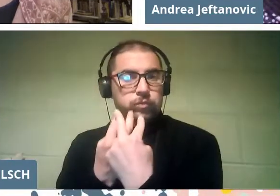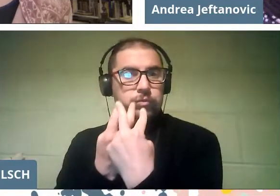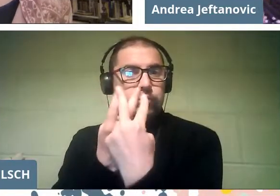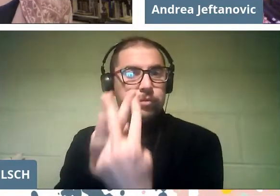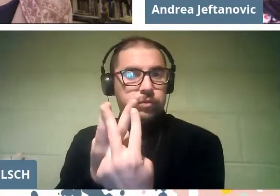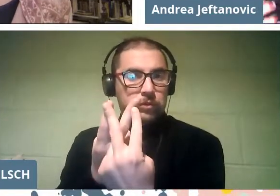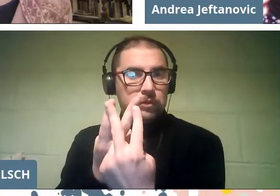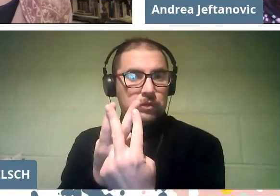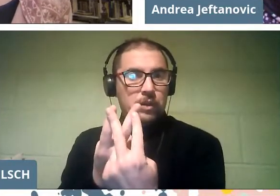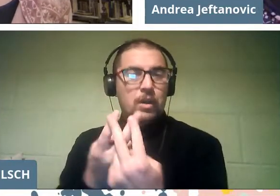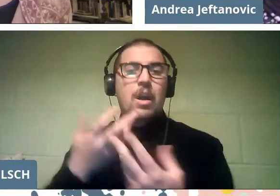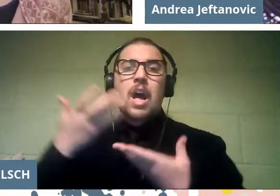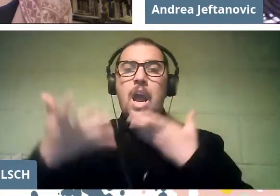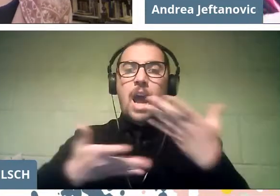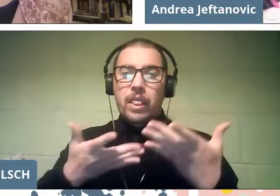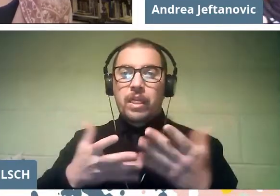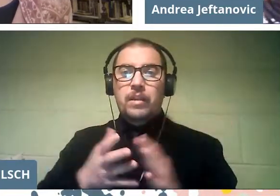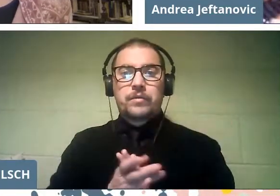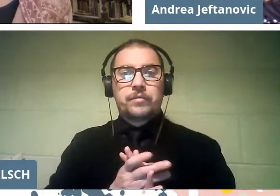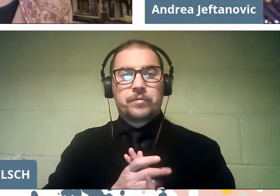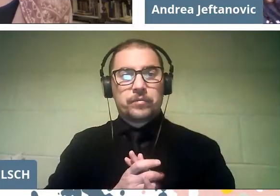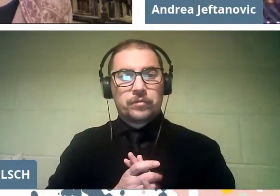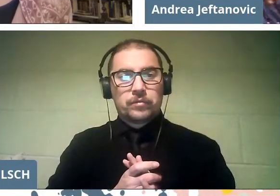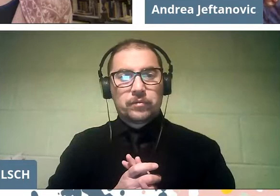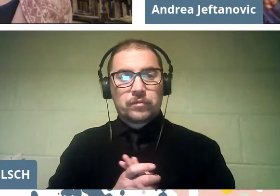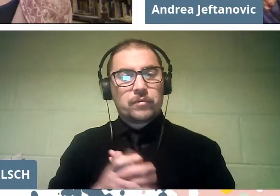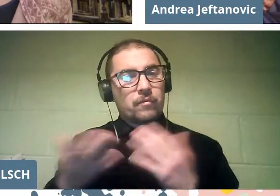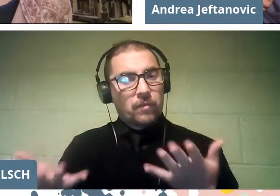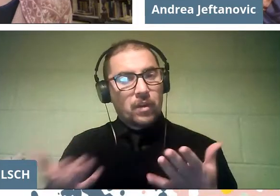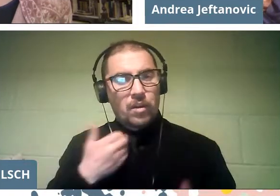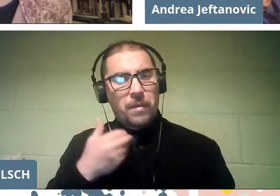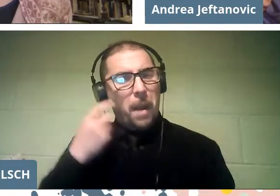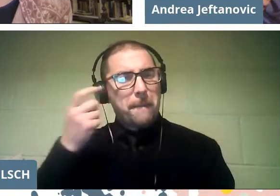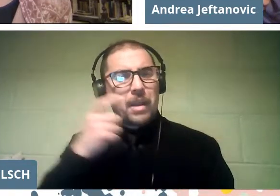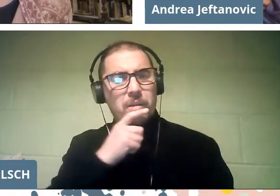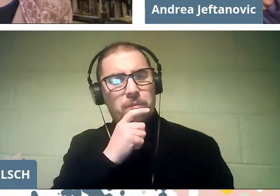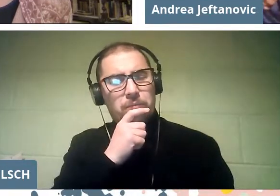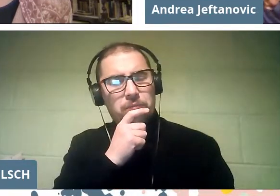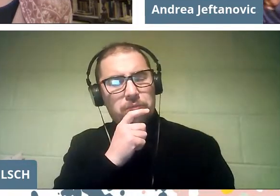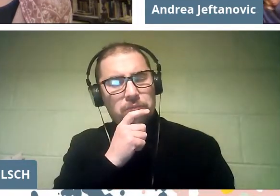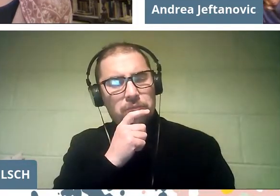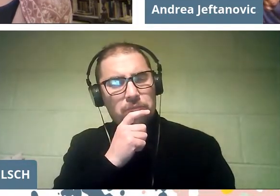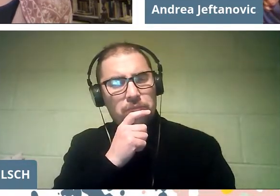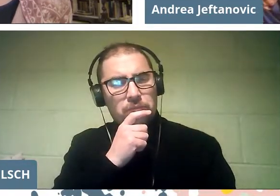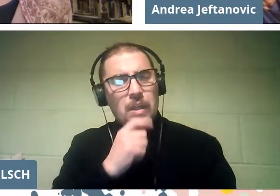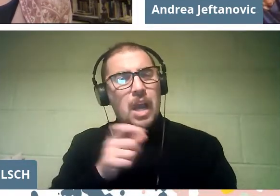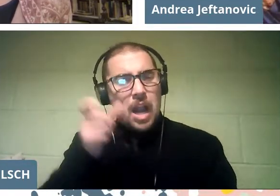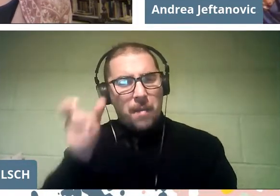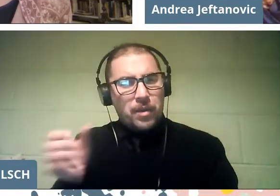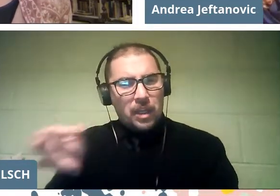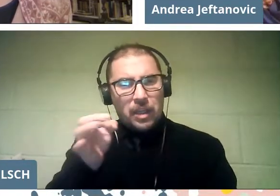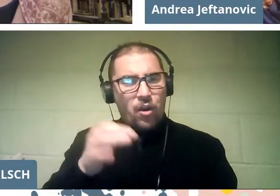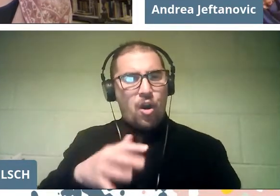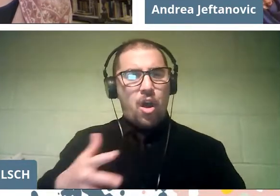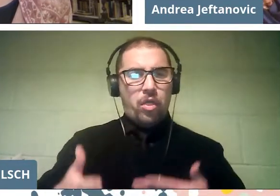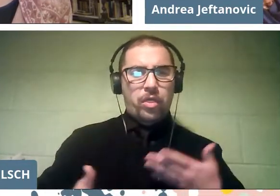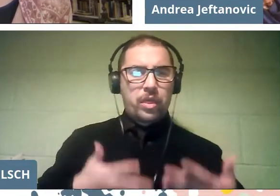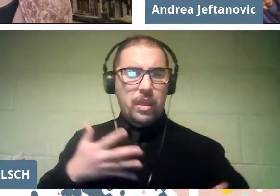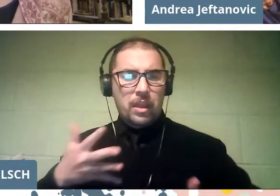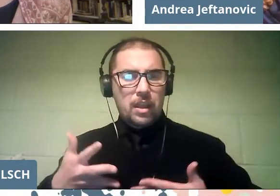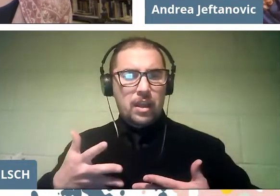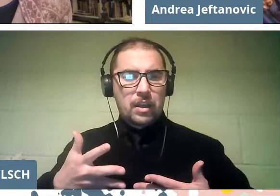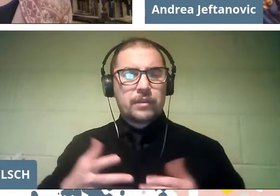para un canto, para una coreografía. Y pienso, la persona que habló de la danza, no